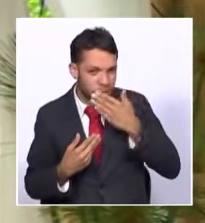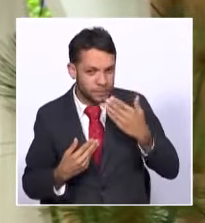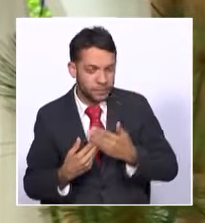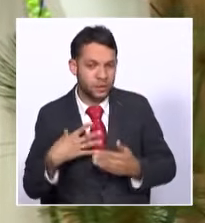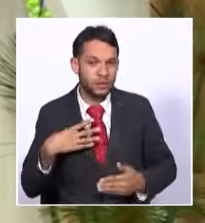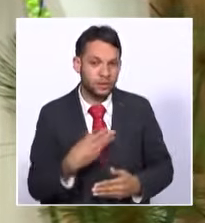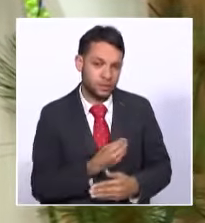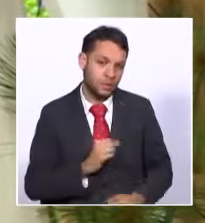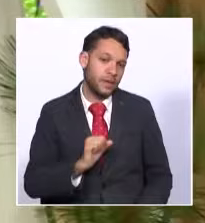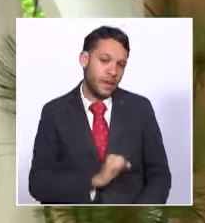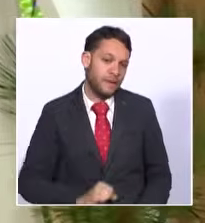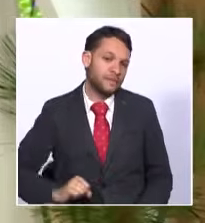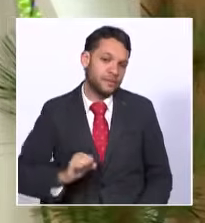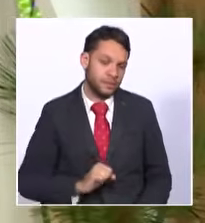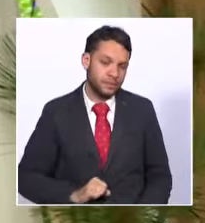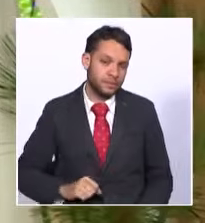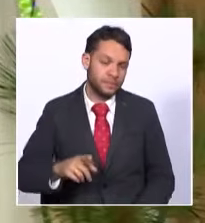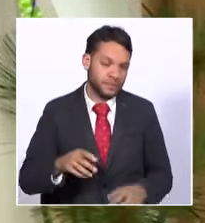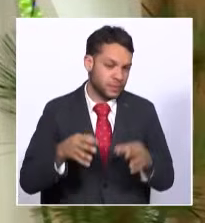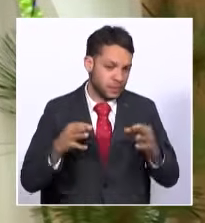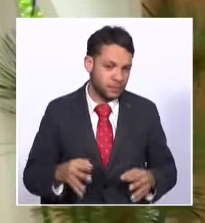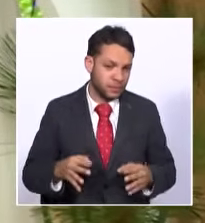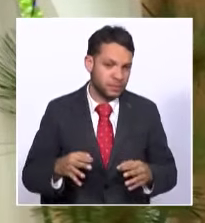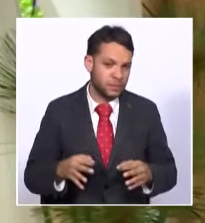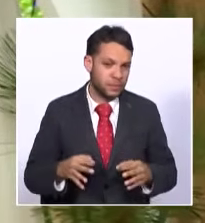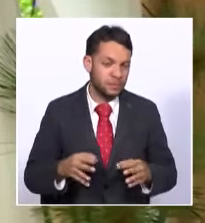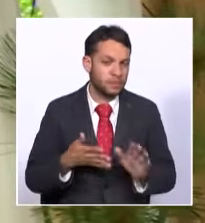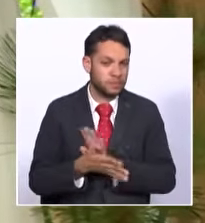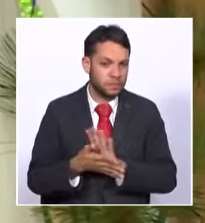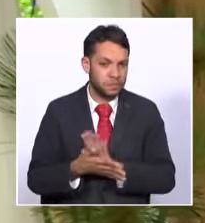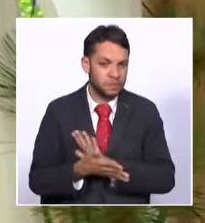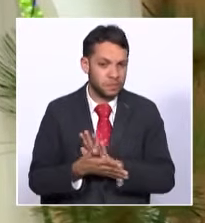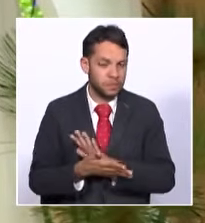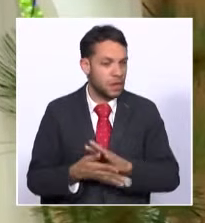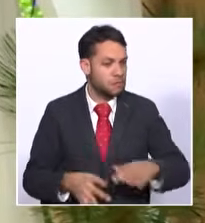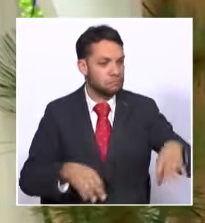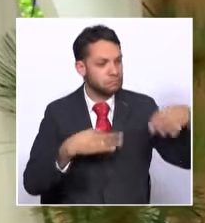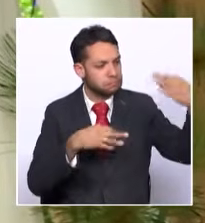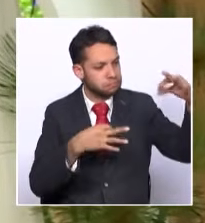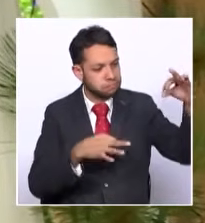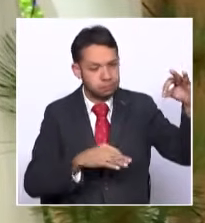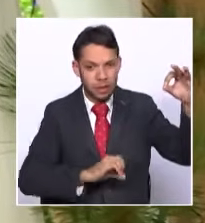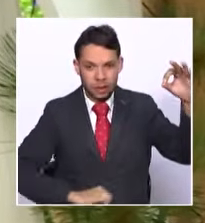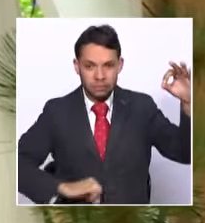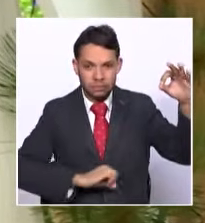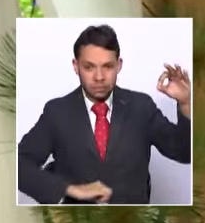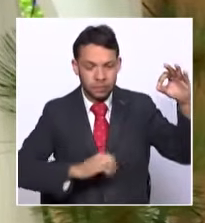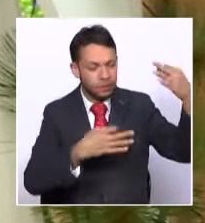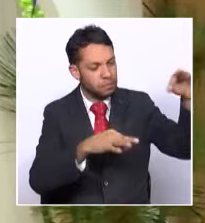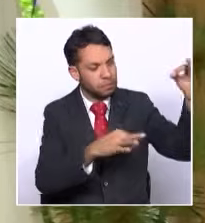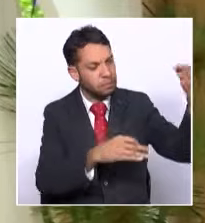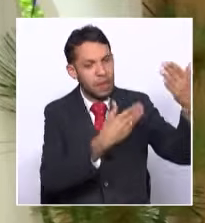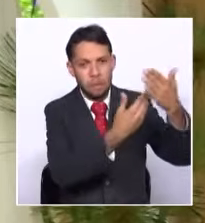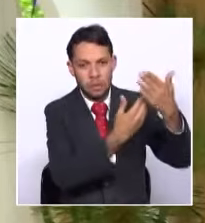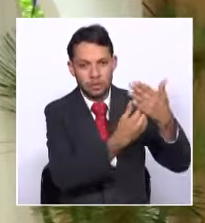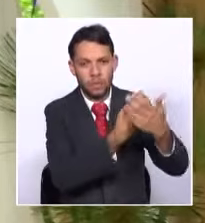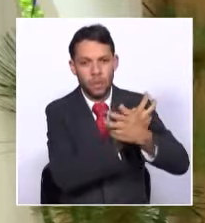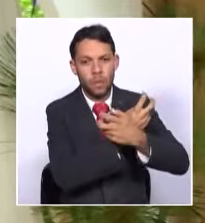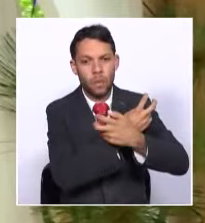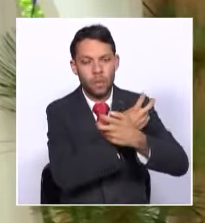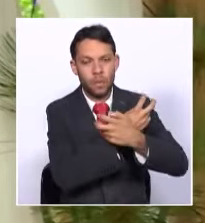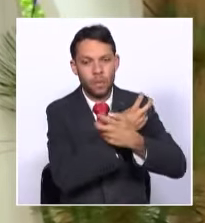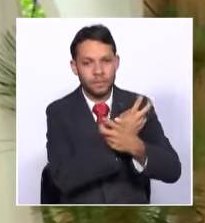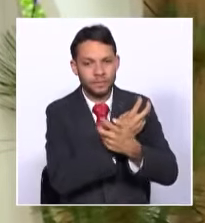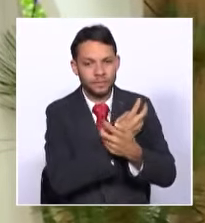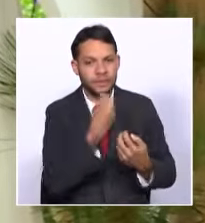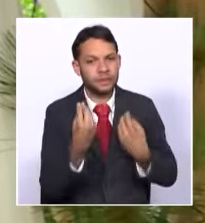de Farrell. El test de Farrell es lo que les explicábamos, una radiografía. Y que, bueno, y uno después dice, bueno, ¿y yo qué